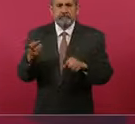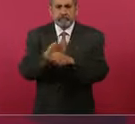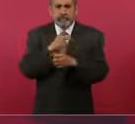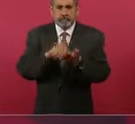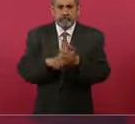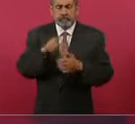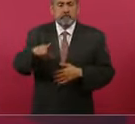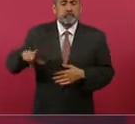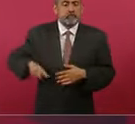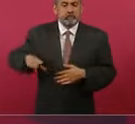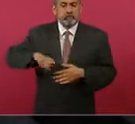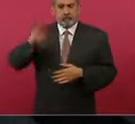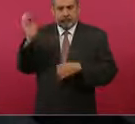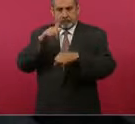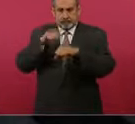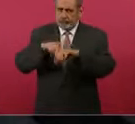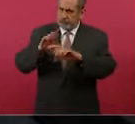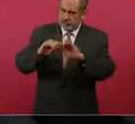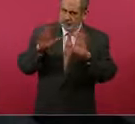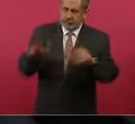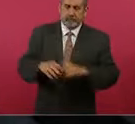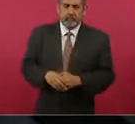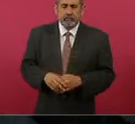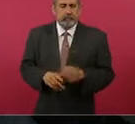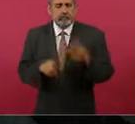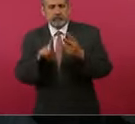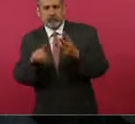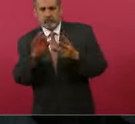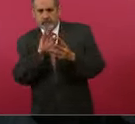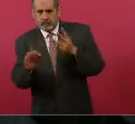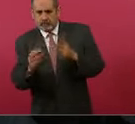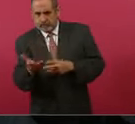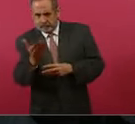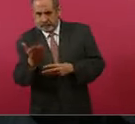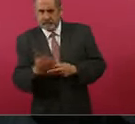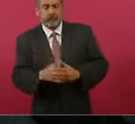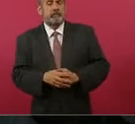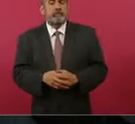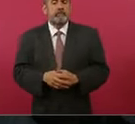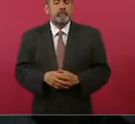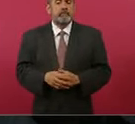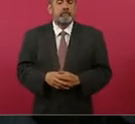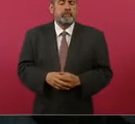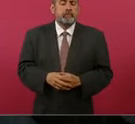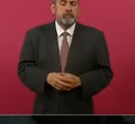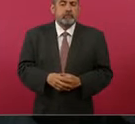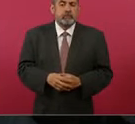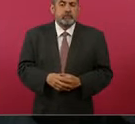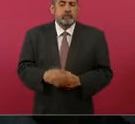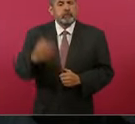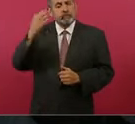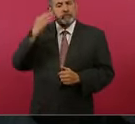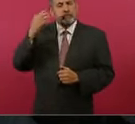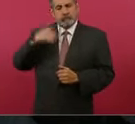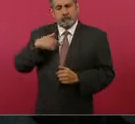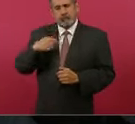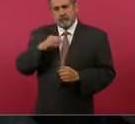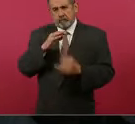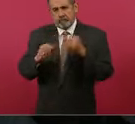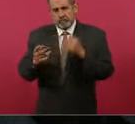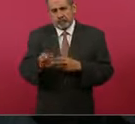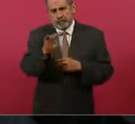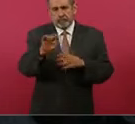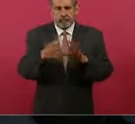ver con el gobierno federal. Ok. Presidente, ya por último, la última vez que también le preguntamos,